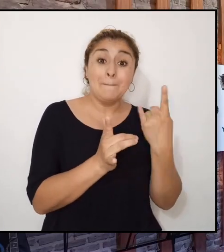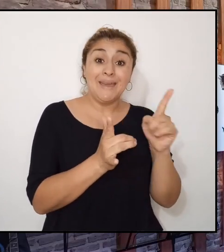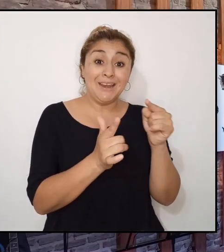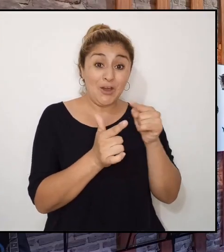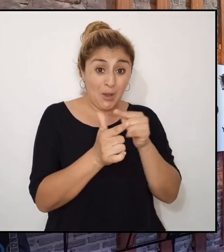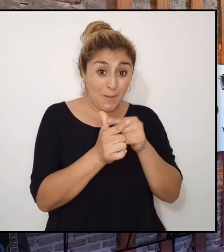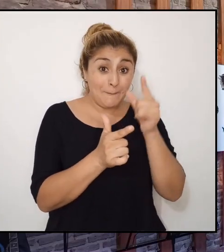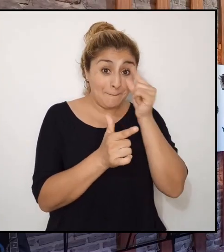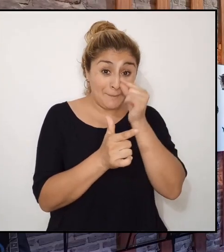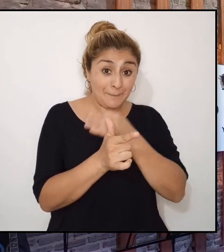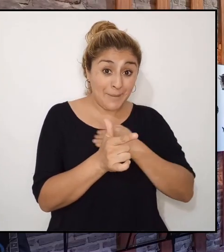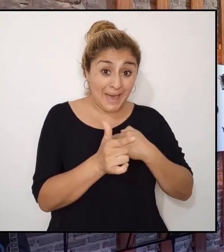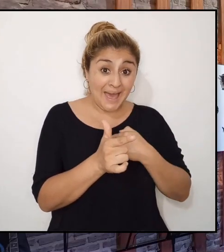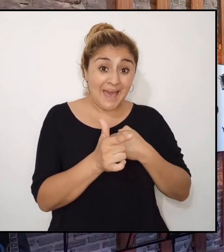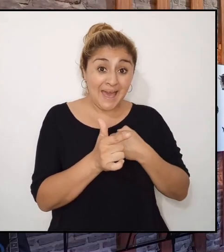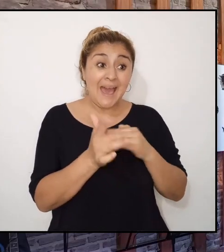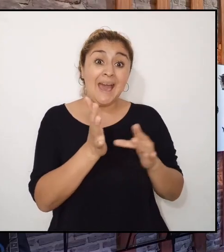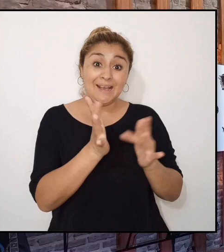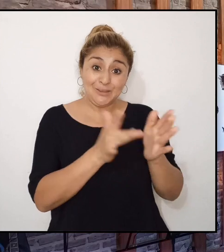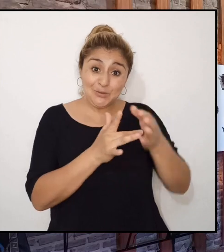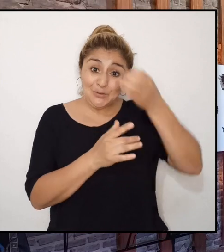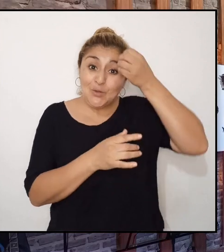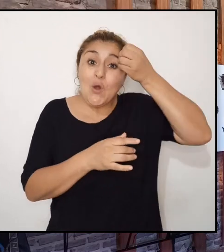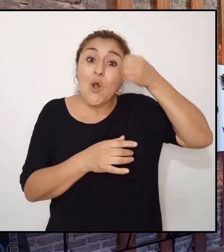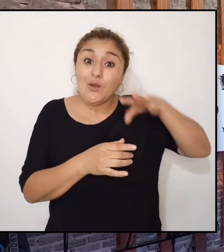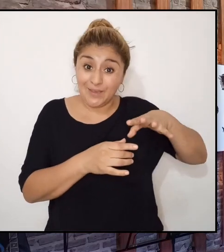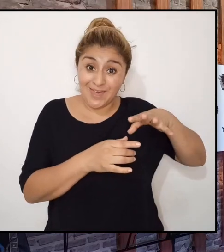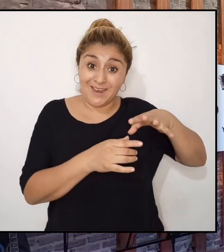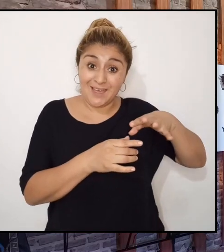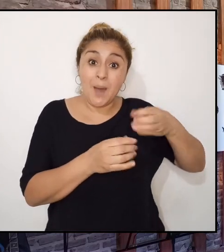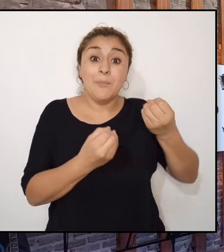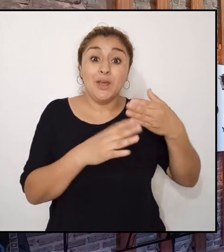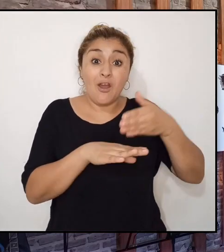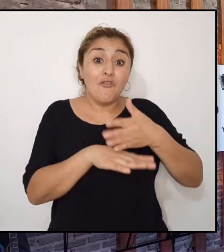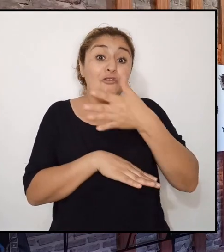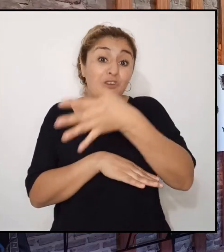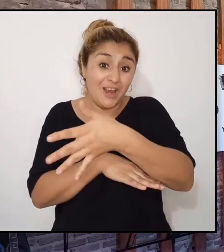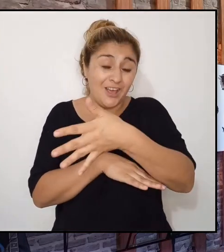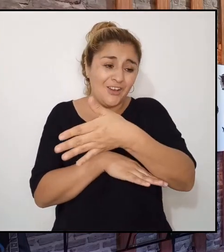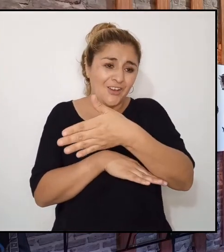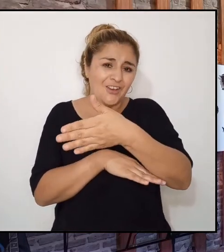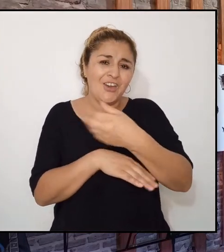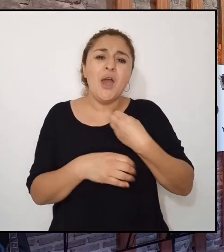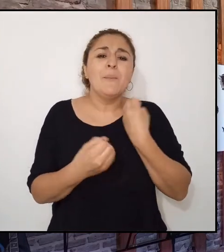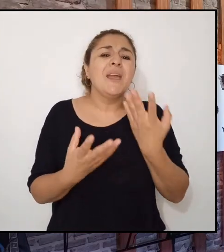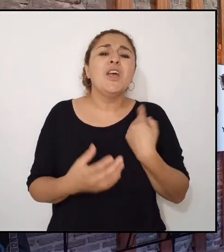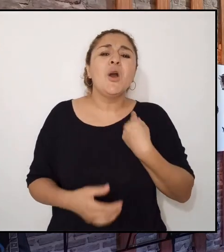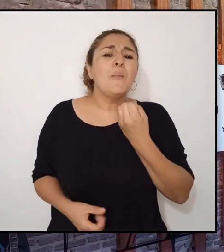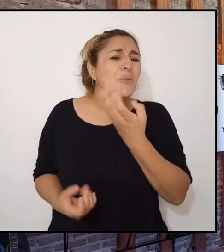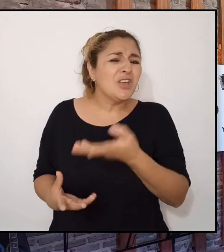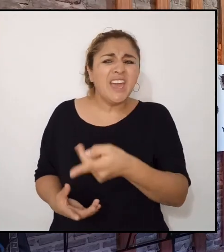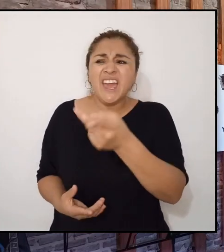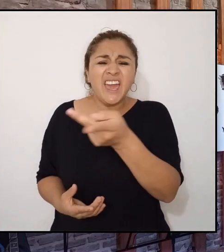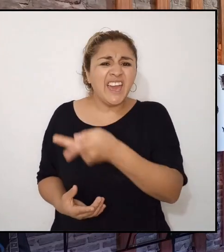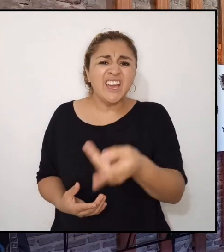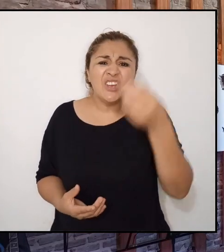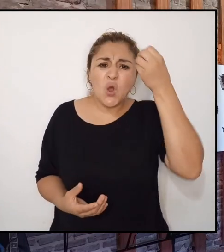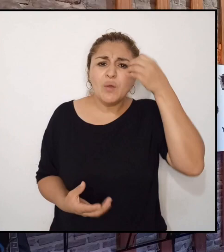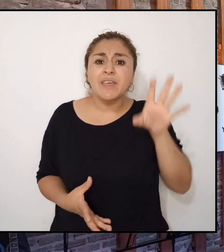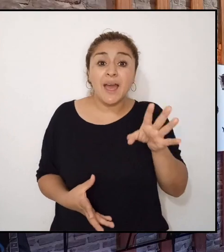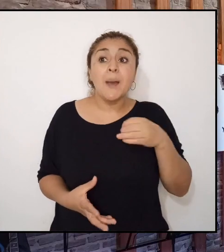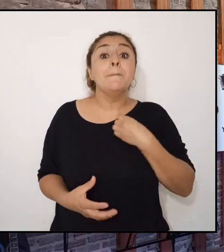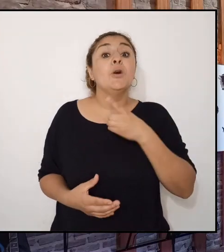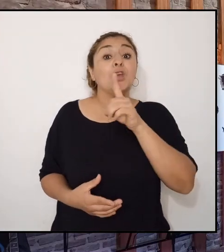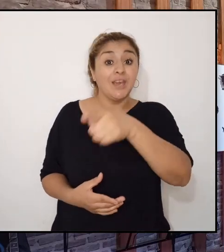¿Y por qué se olvidaron? Porque se distrajeron con otras cosas. Con otras cosas. Bueno, ya hicimos